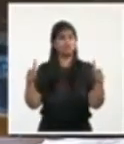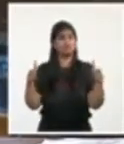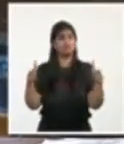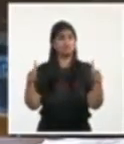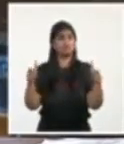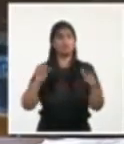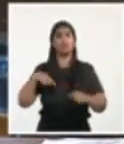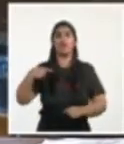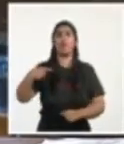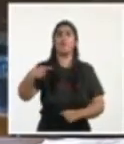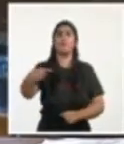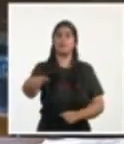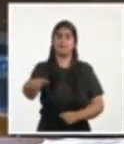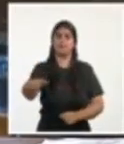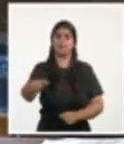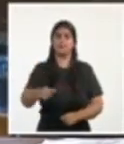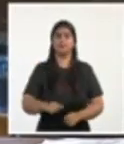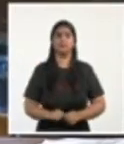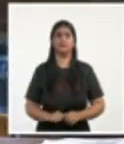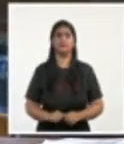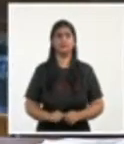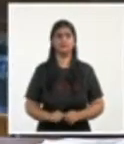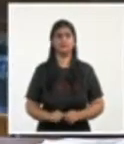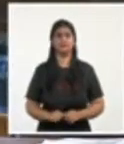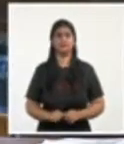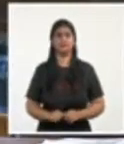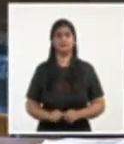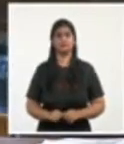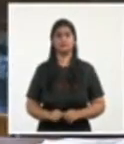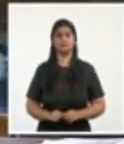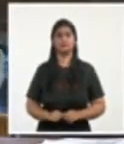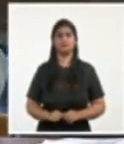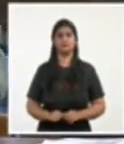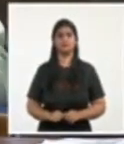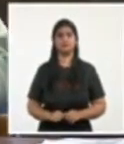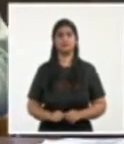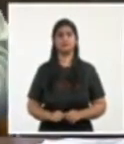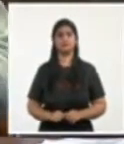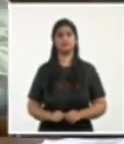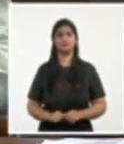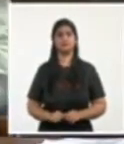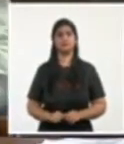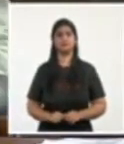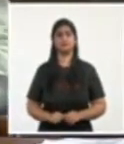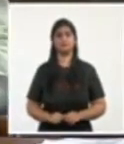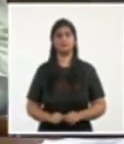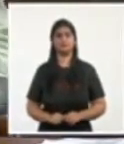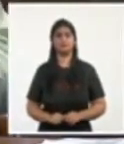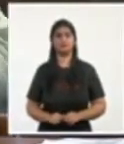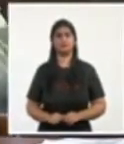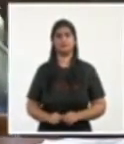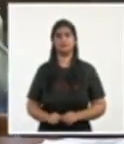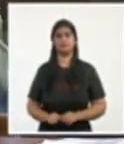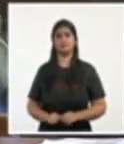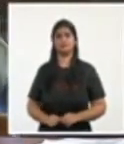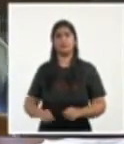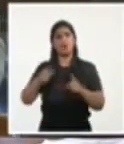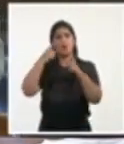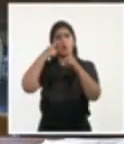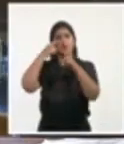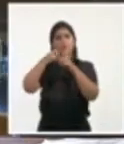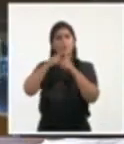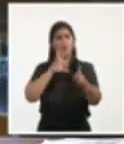día. Realmente, y lo digo de esta manera, no se trata de criticar a la familia